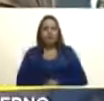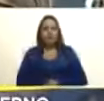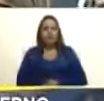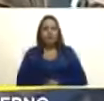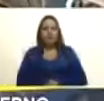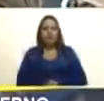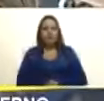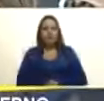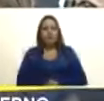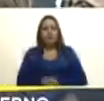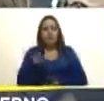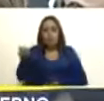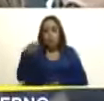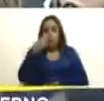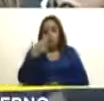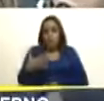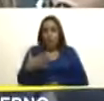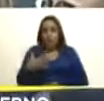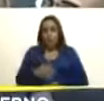el tuyo es muy bueno